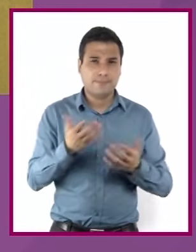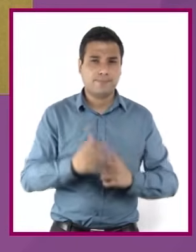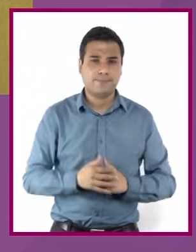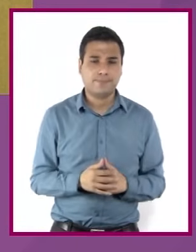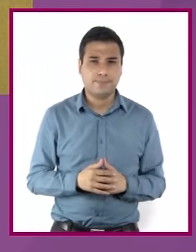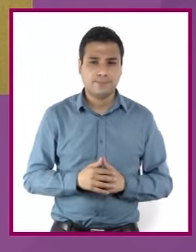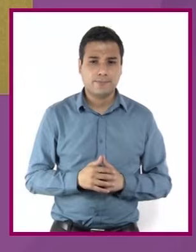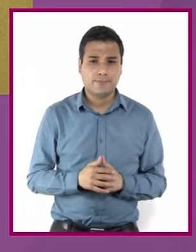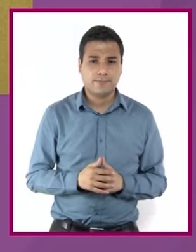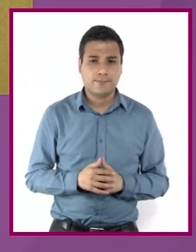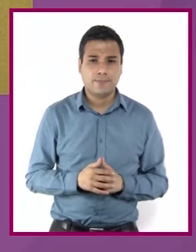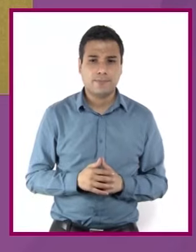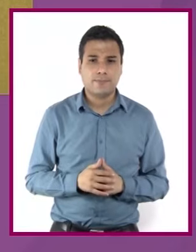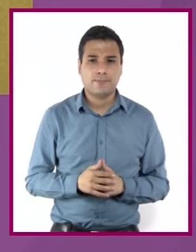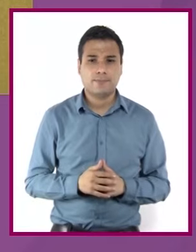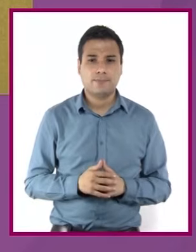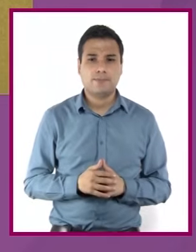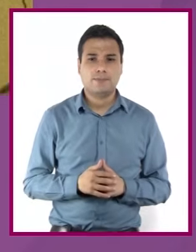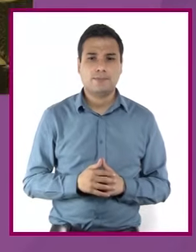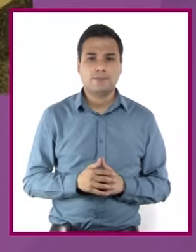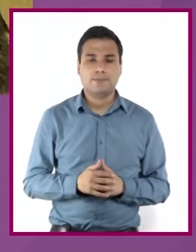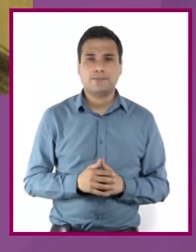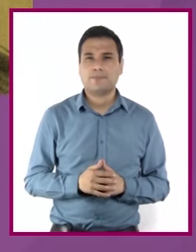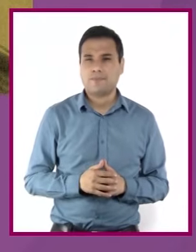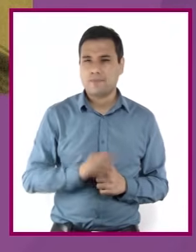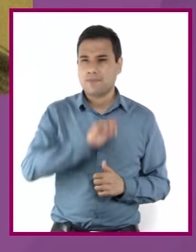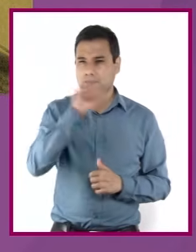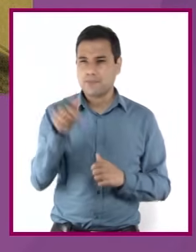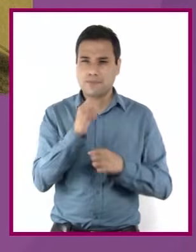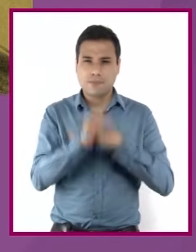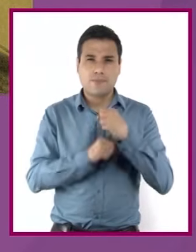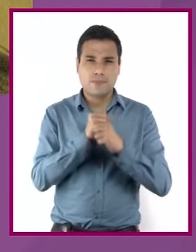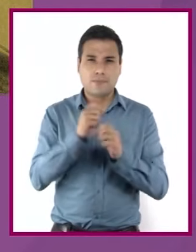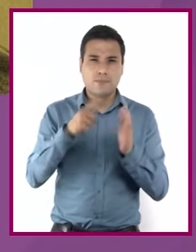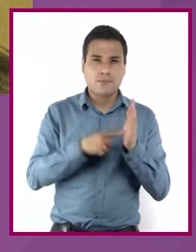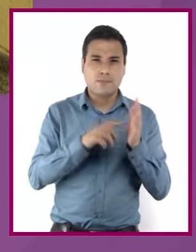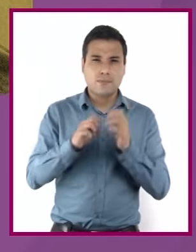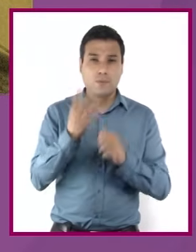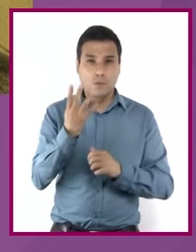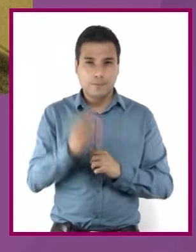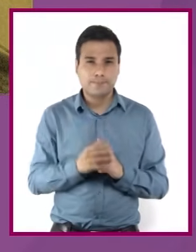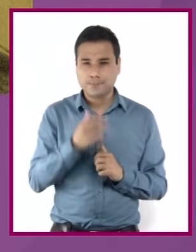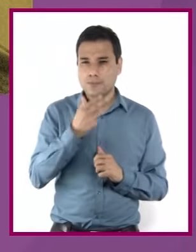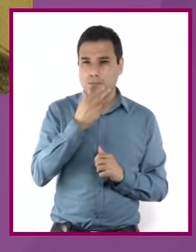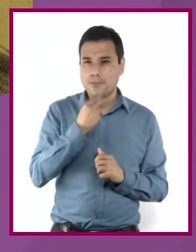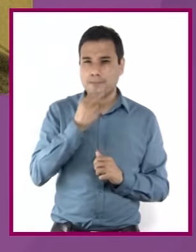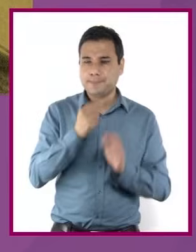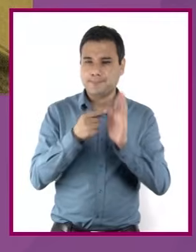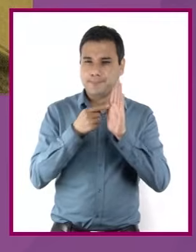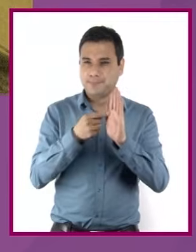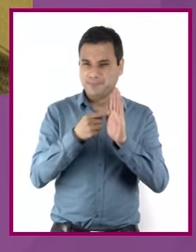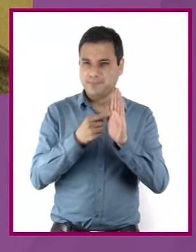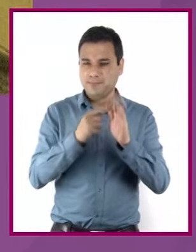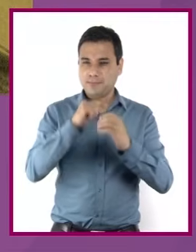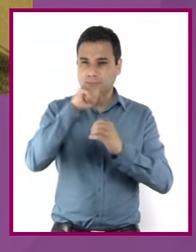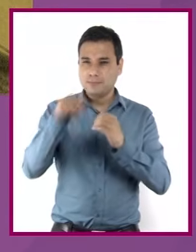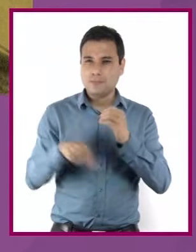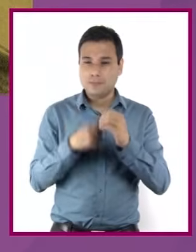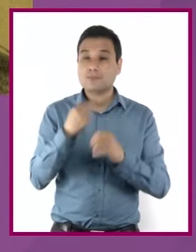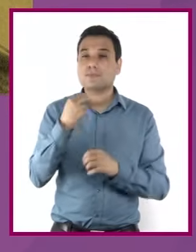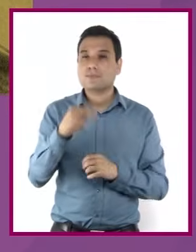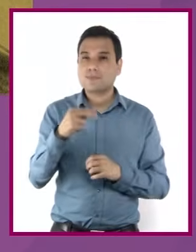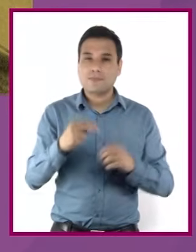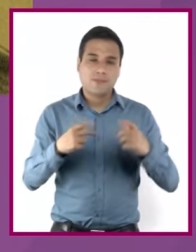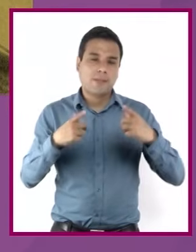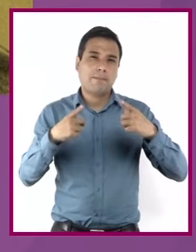distribuía homogéneamente en el átomo. Finalmente, en 1904, Thomson presentó el modelo atómico denominado pastel